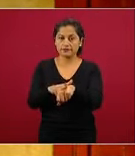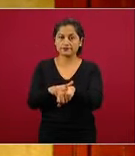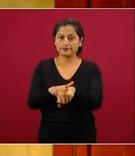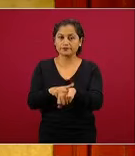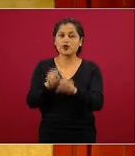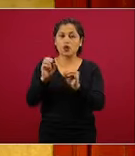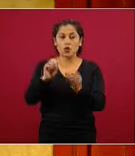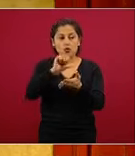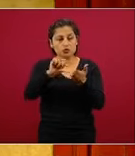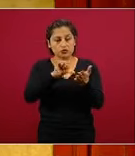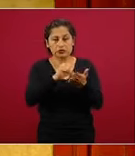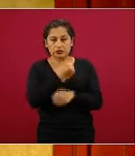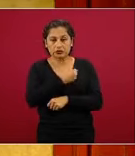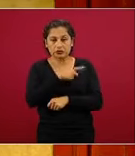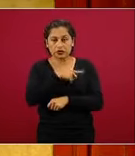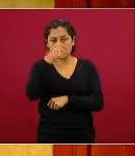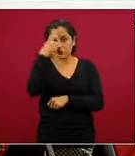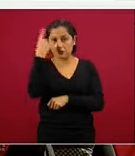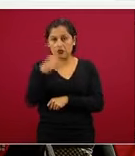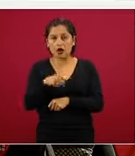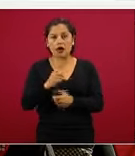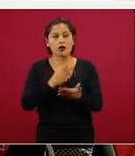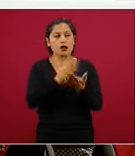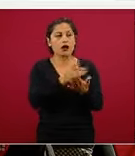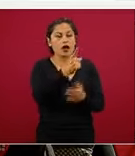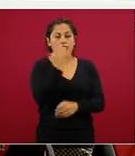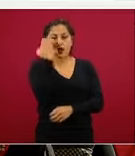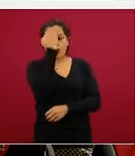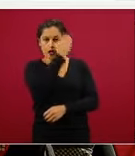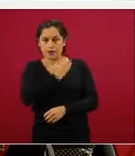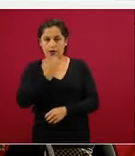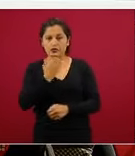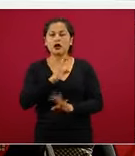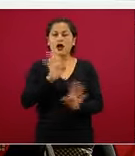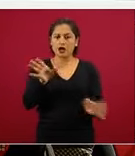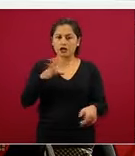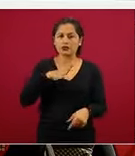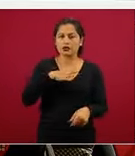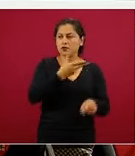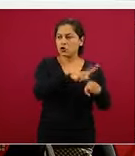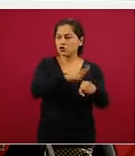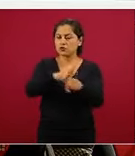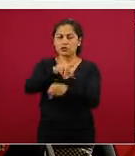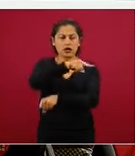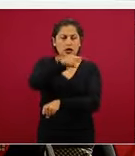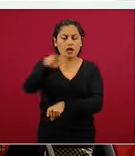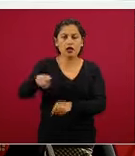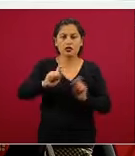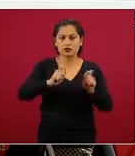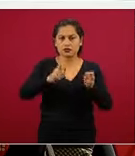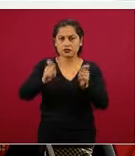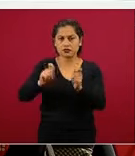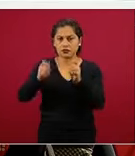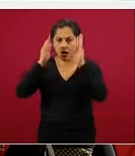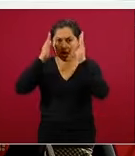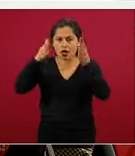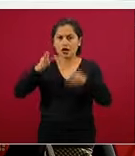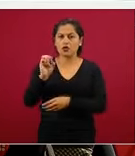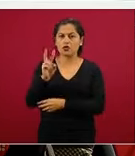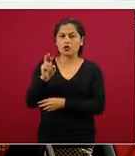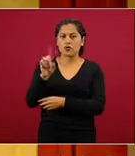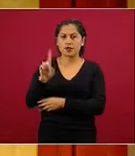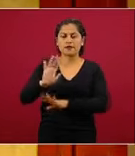una clínica para ser evaluados. Tenemos los hospitales COVID que han sido designados, han sido reconvertidos y ampliados para